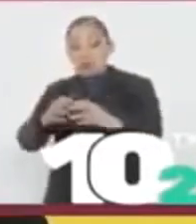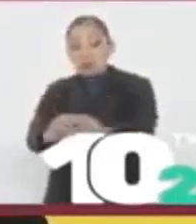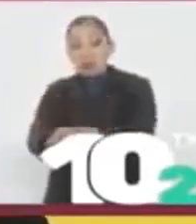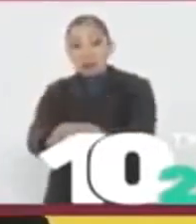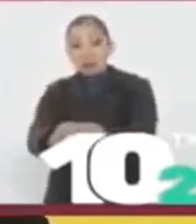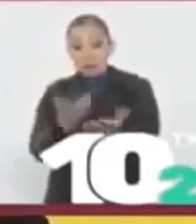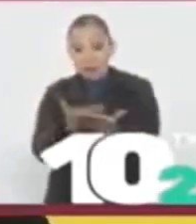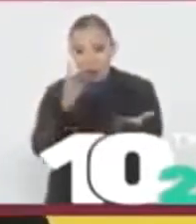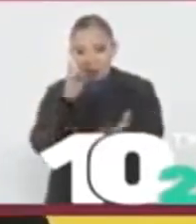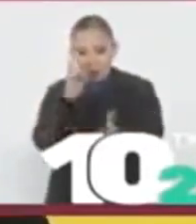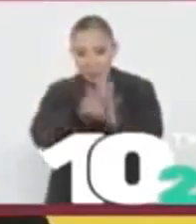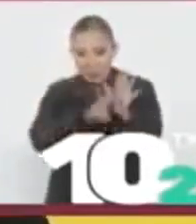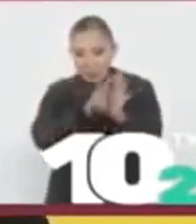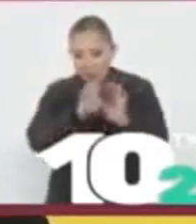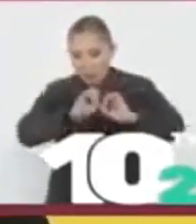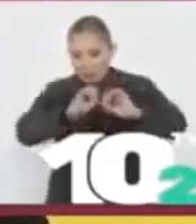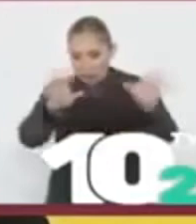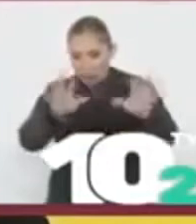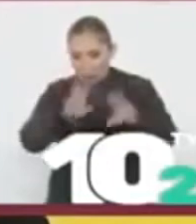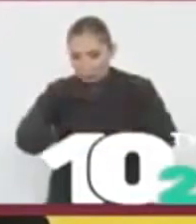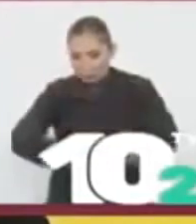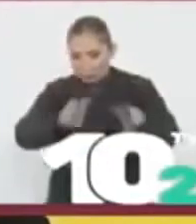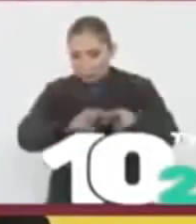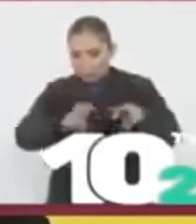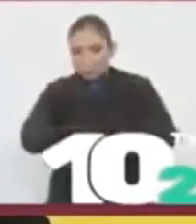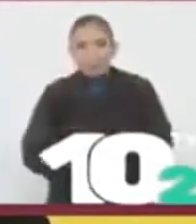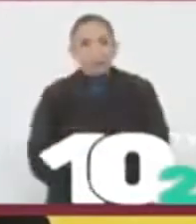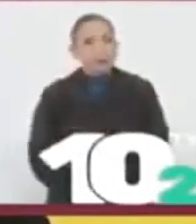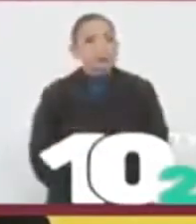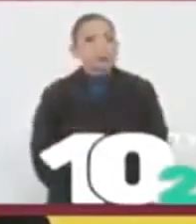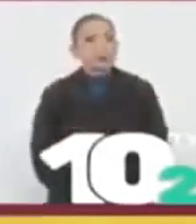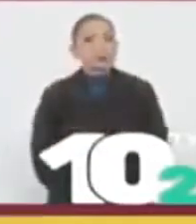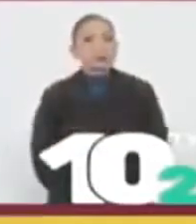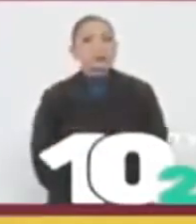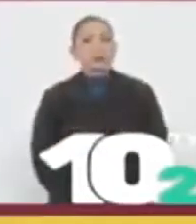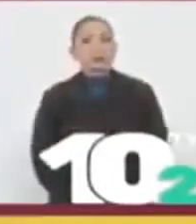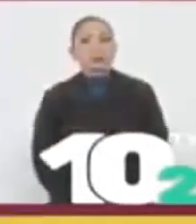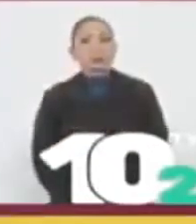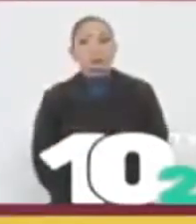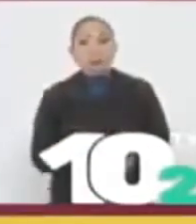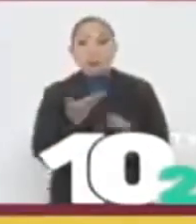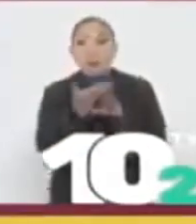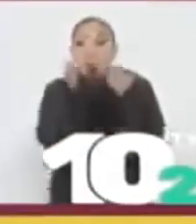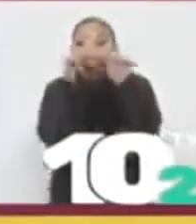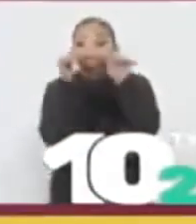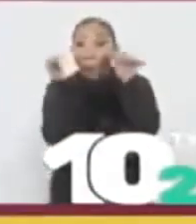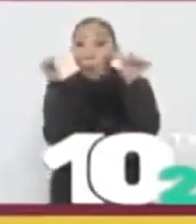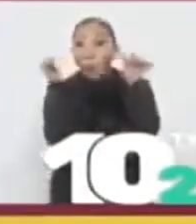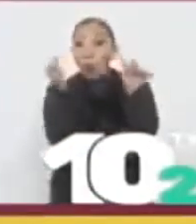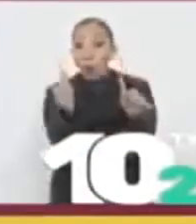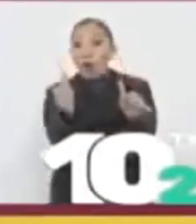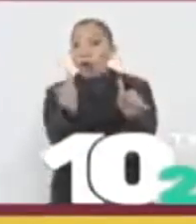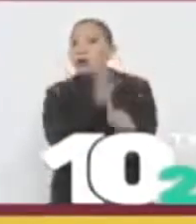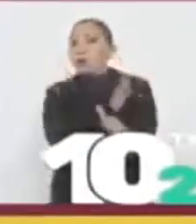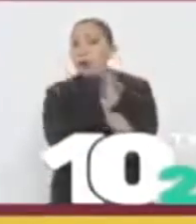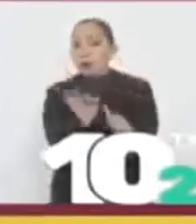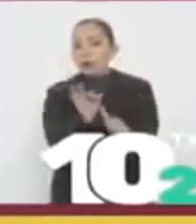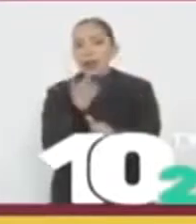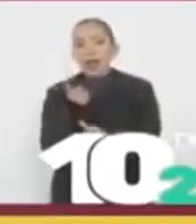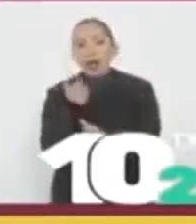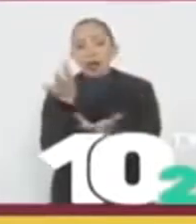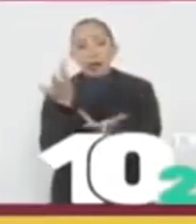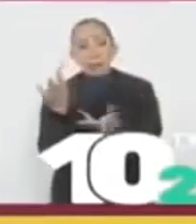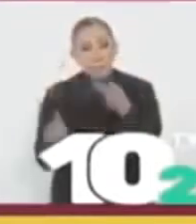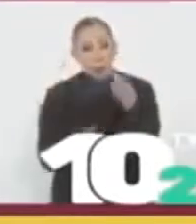Exactamente, y con el próximo video vamos a seguir analizando las fuerzas. Pongan mucha atención, así